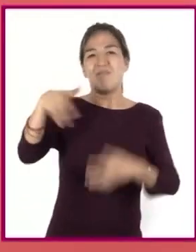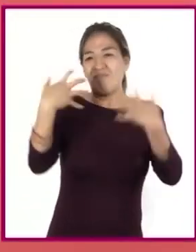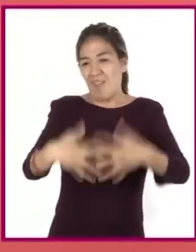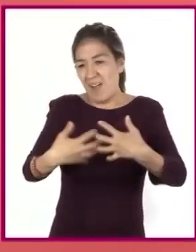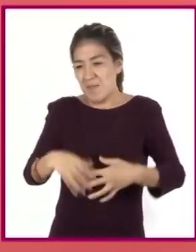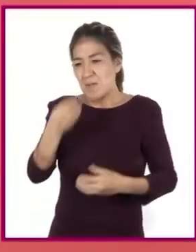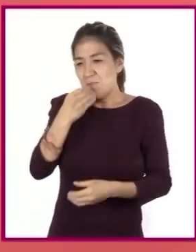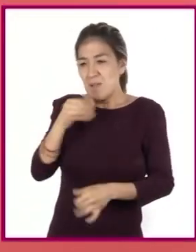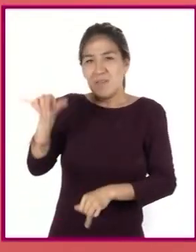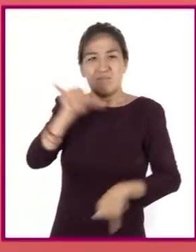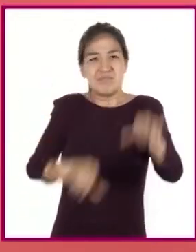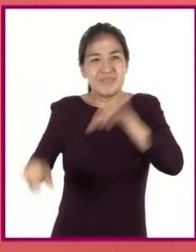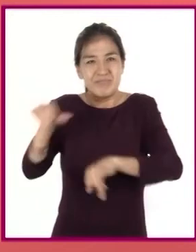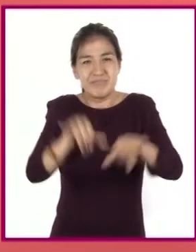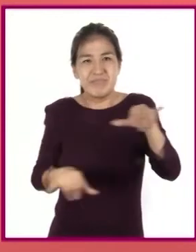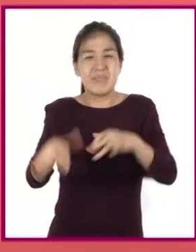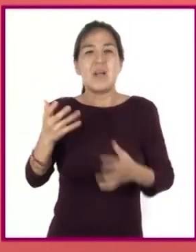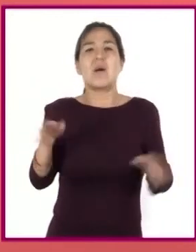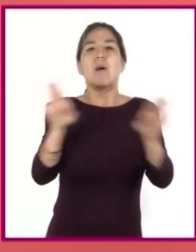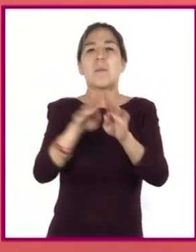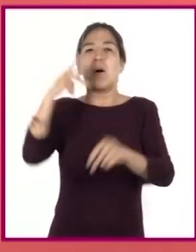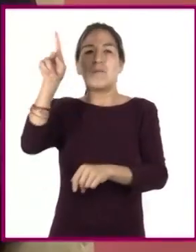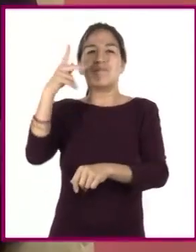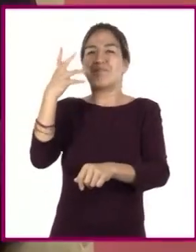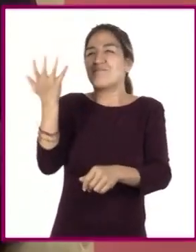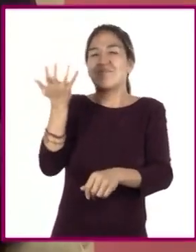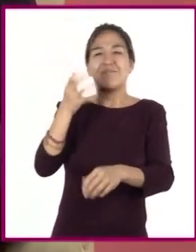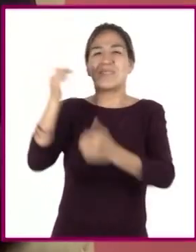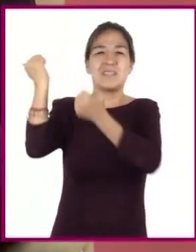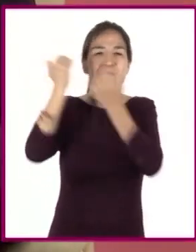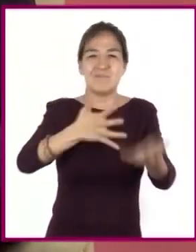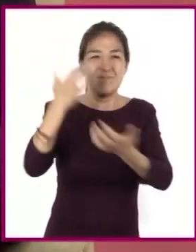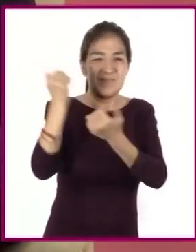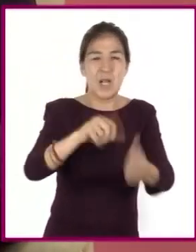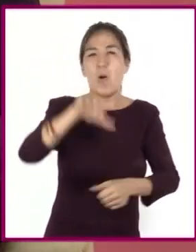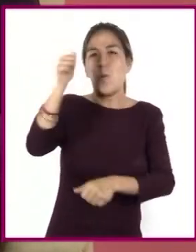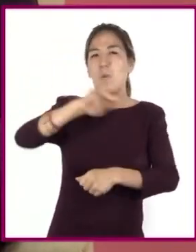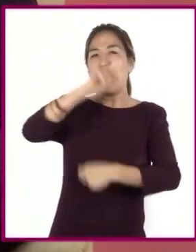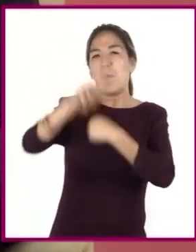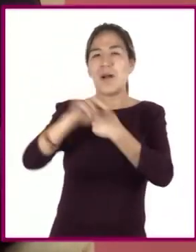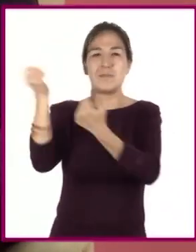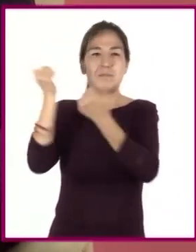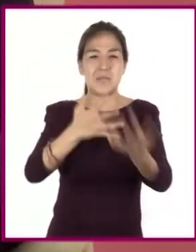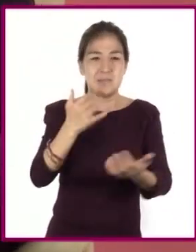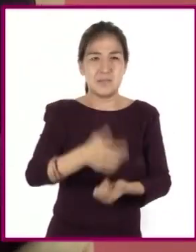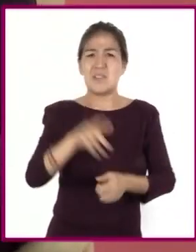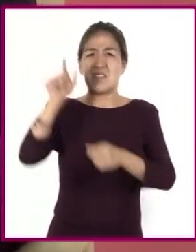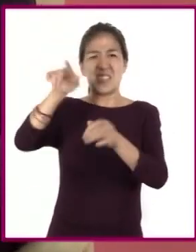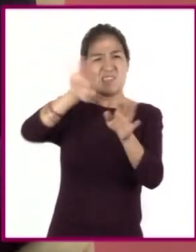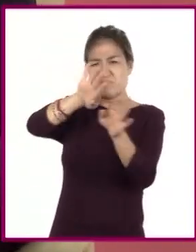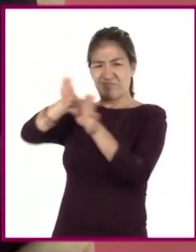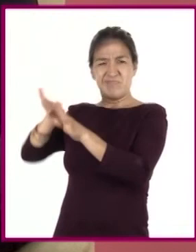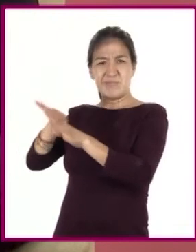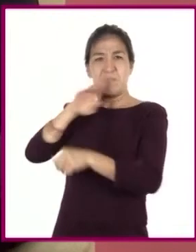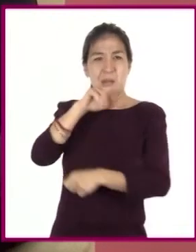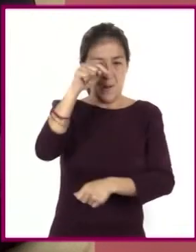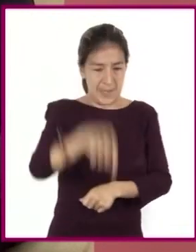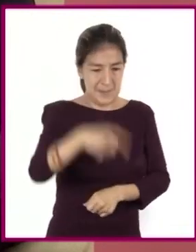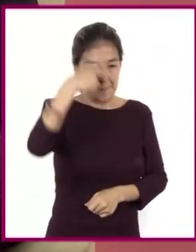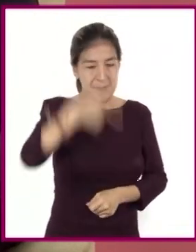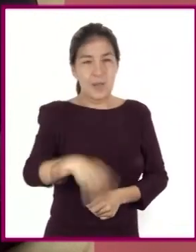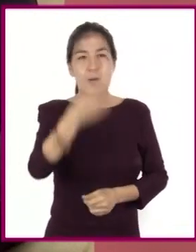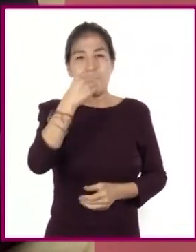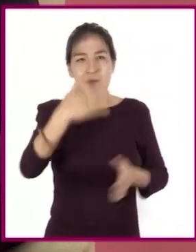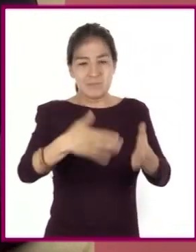industrializada o alimentos que hemos importado, estructuras de alimentos que hemos importado a otros países. regresemos a la comida típica mexicana. Un